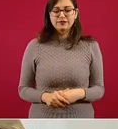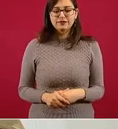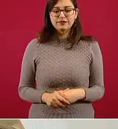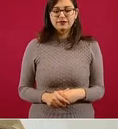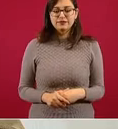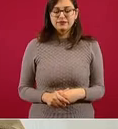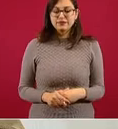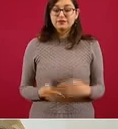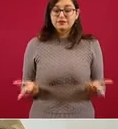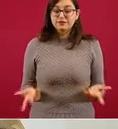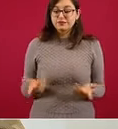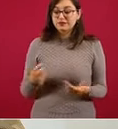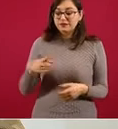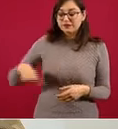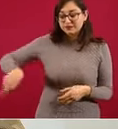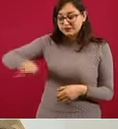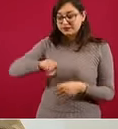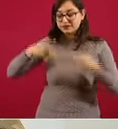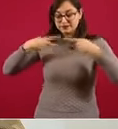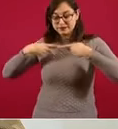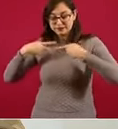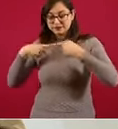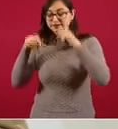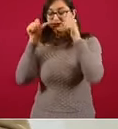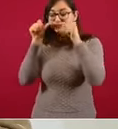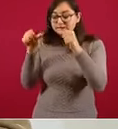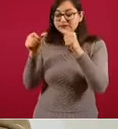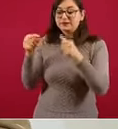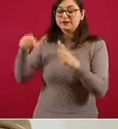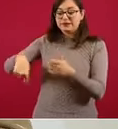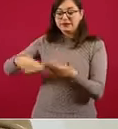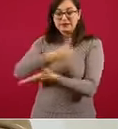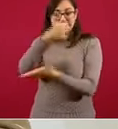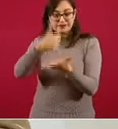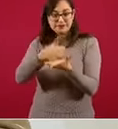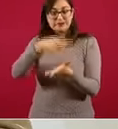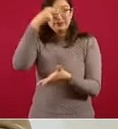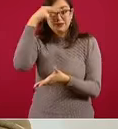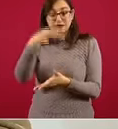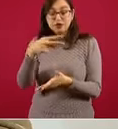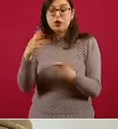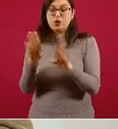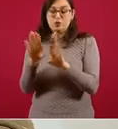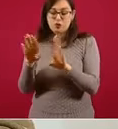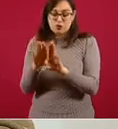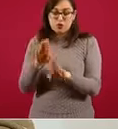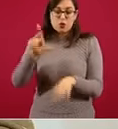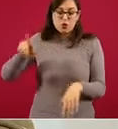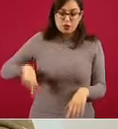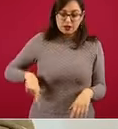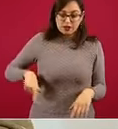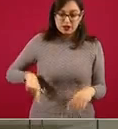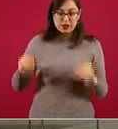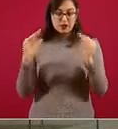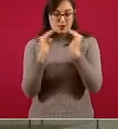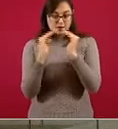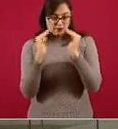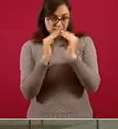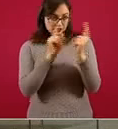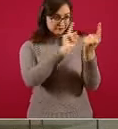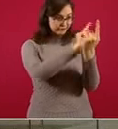la atención primaria de la salud y hablamos de la estrategia que tenía la Ciudad de México de la visita casa por casa, y no sé si